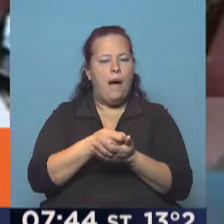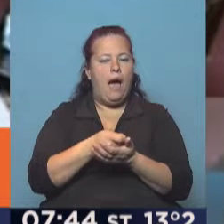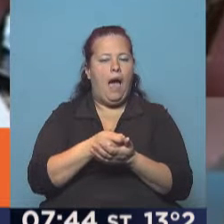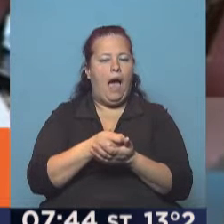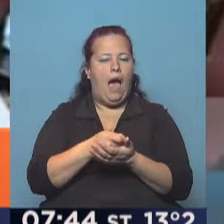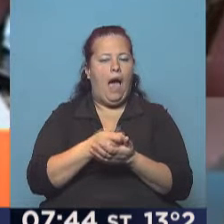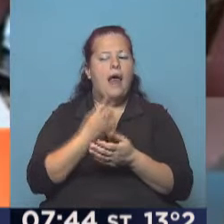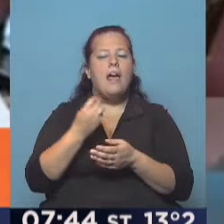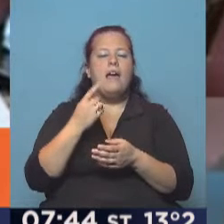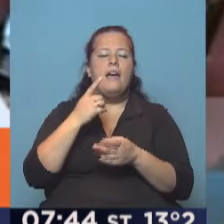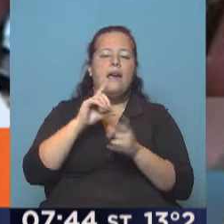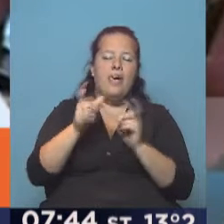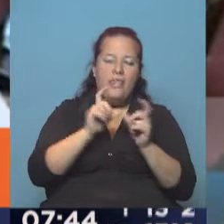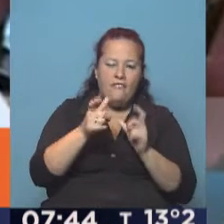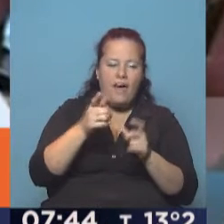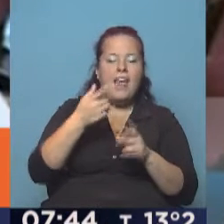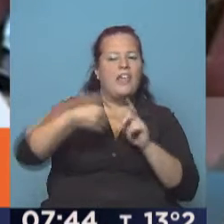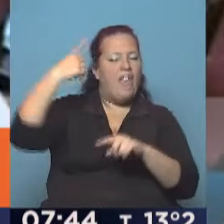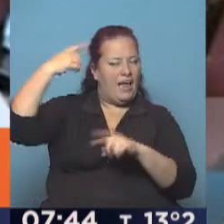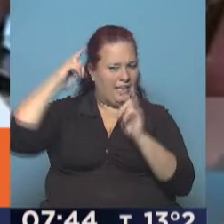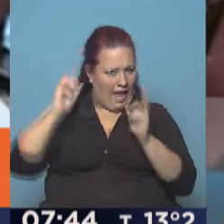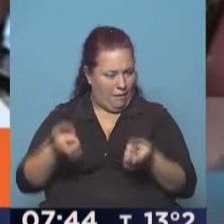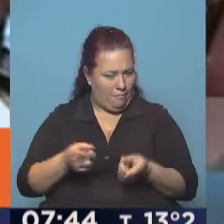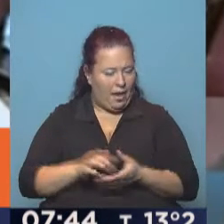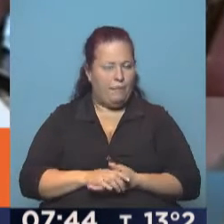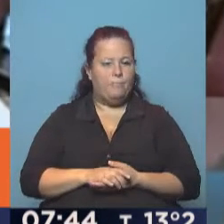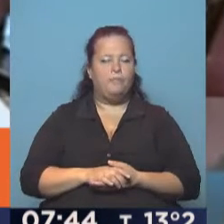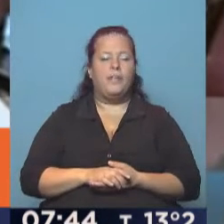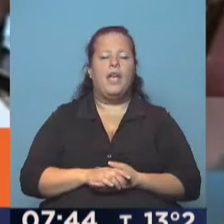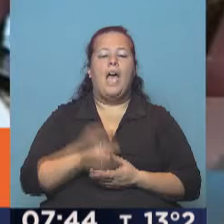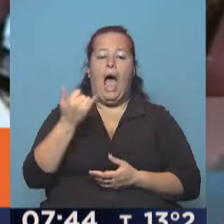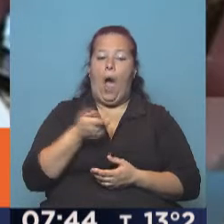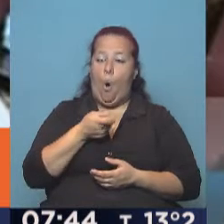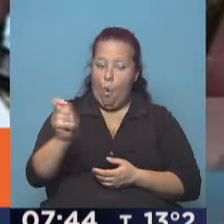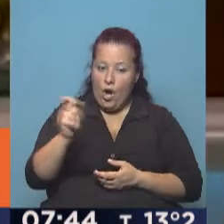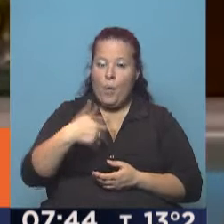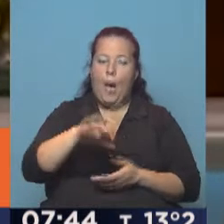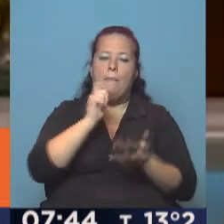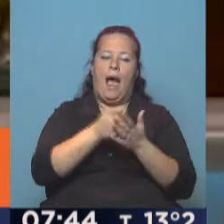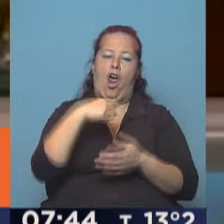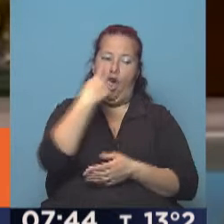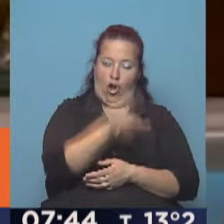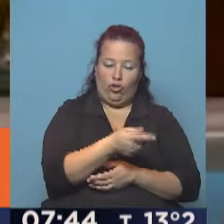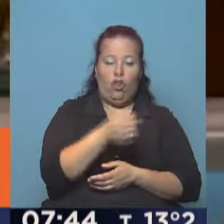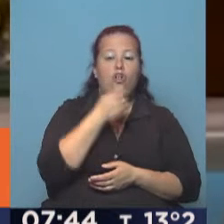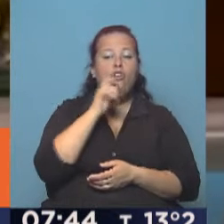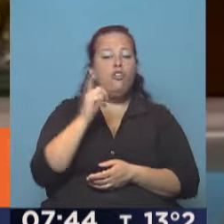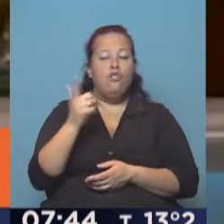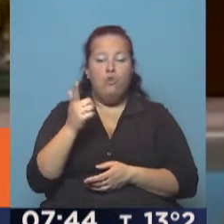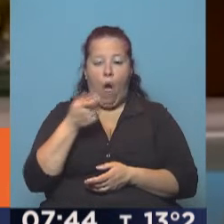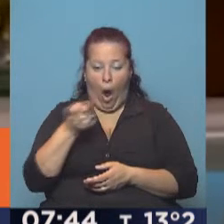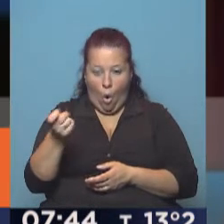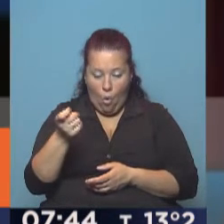lo que se debe y un retroactivo. Los que tienen juicio se les va a pagar otra cifra. Los que no tienen ni siquiera